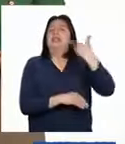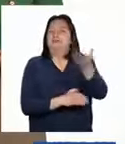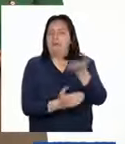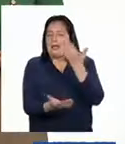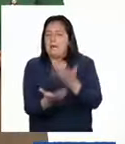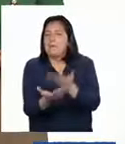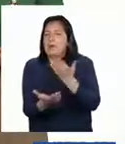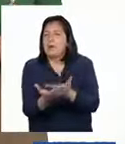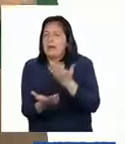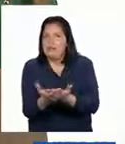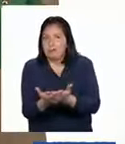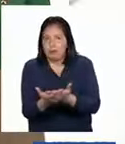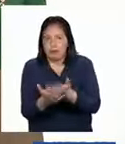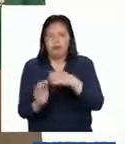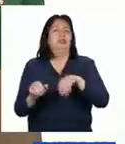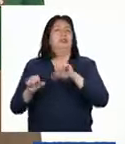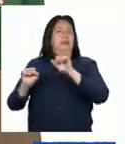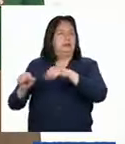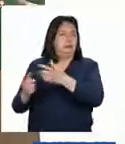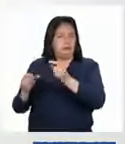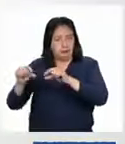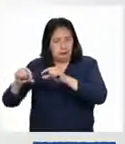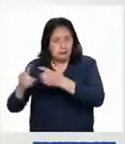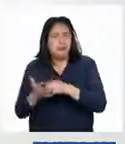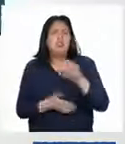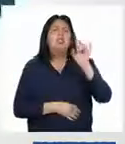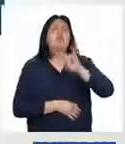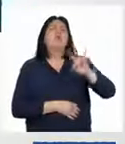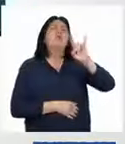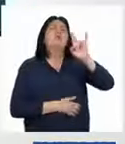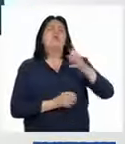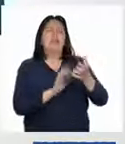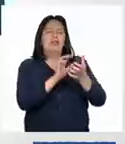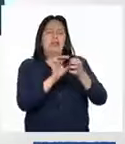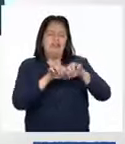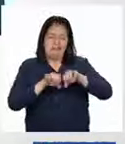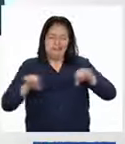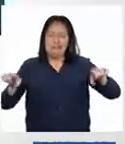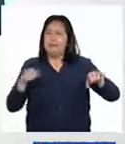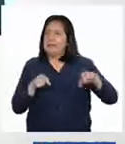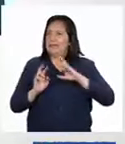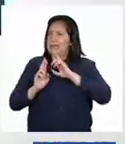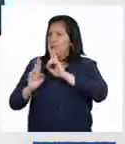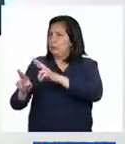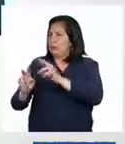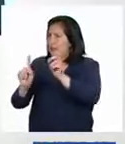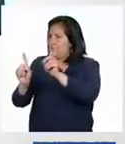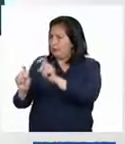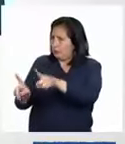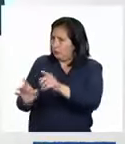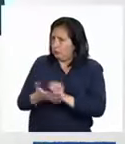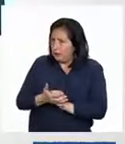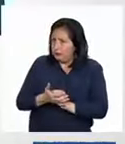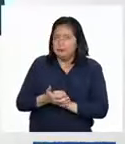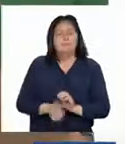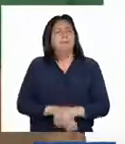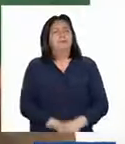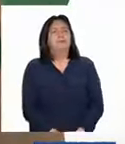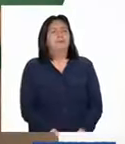comprobaremos mediante un experimento. ¿Qué podemos usar en nuestro teléfono casero para responder a la pregunta de